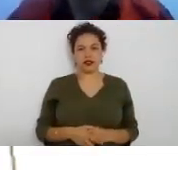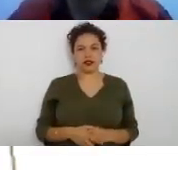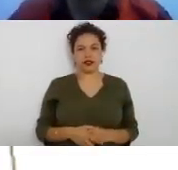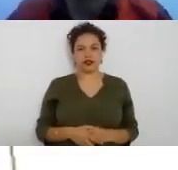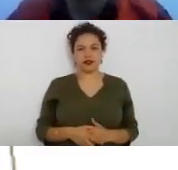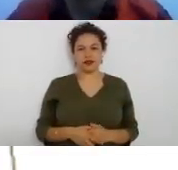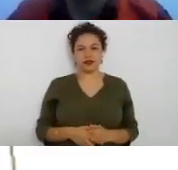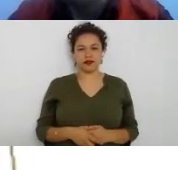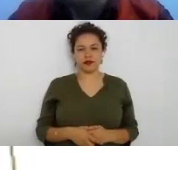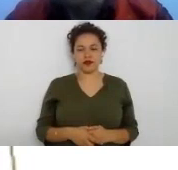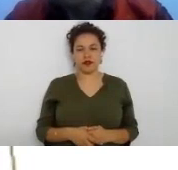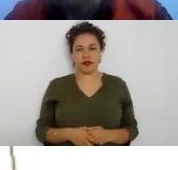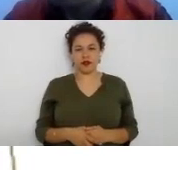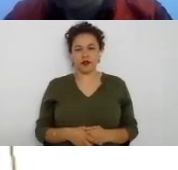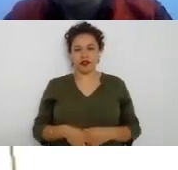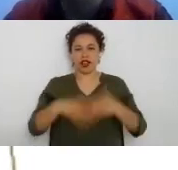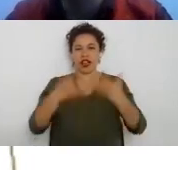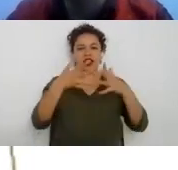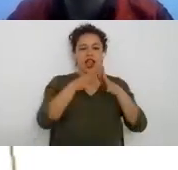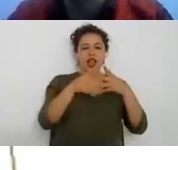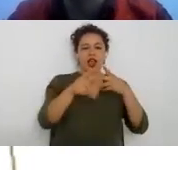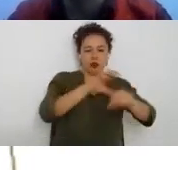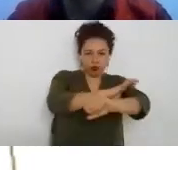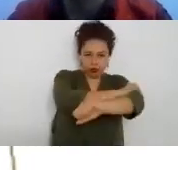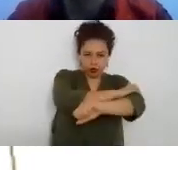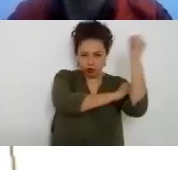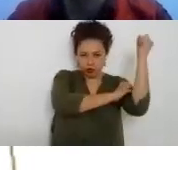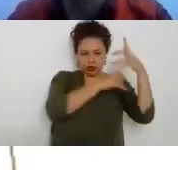Los esguinces. Esguinces, ¿qué más?